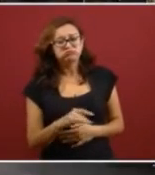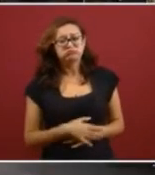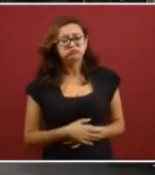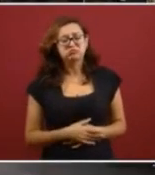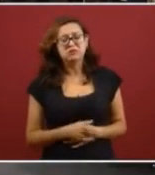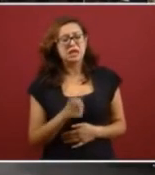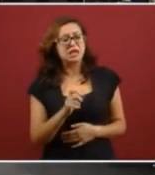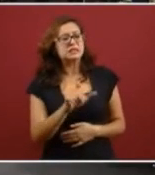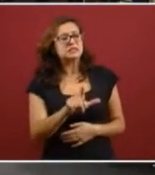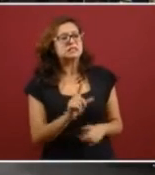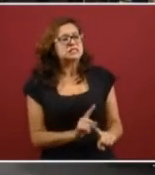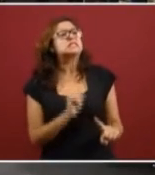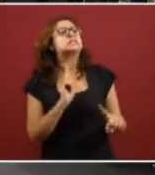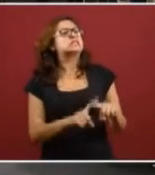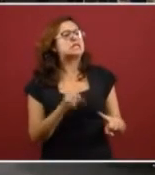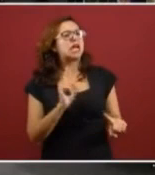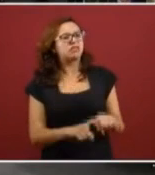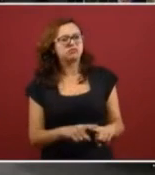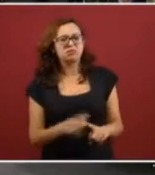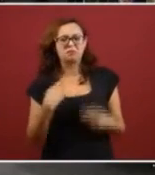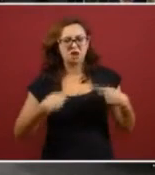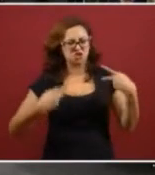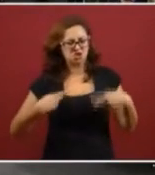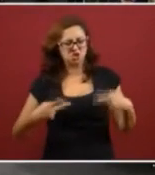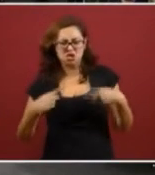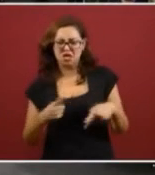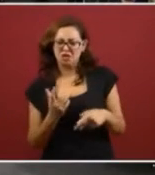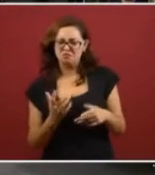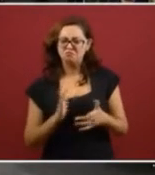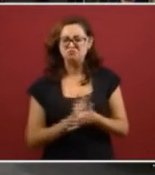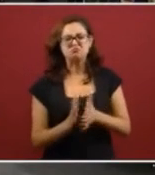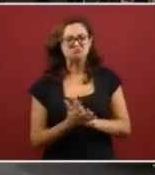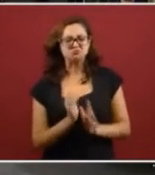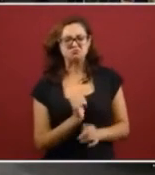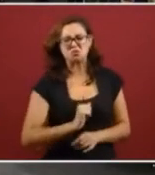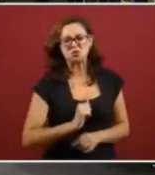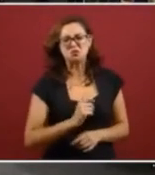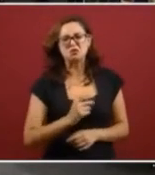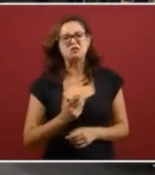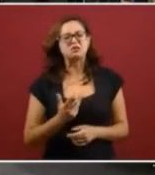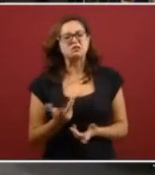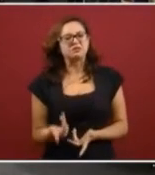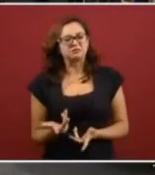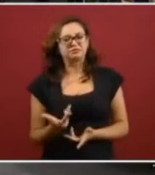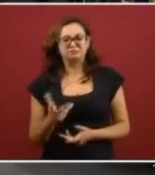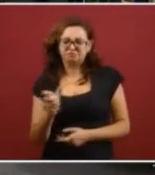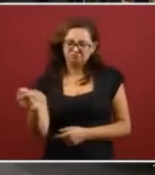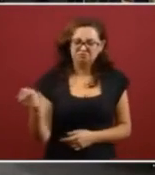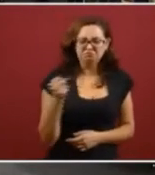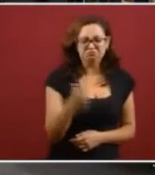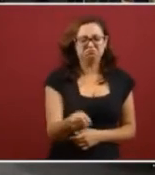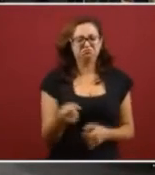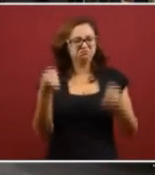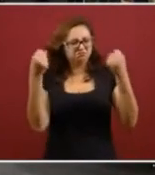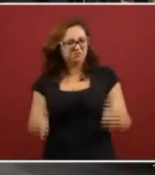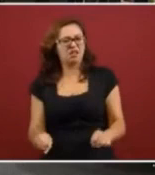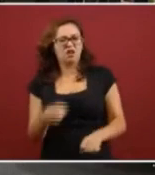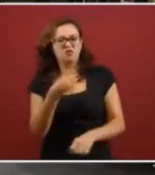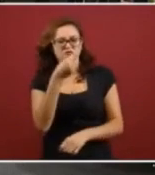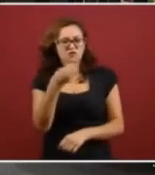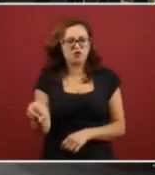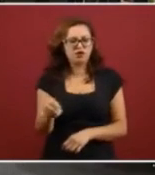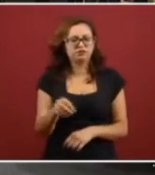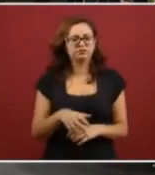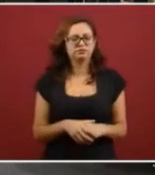concreta sería de qué personajes influyentes habla Ursúa. Que motivaron o que motivan estas imposiciones y dice él so